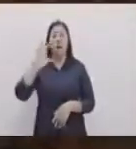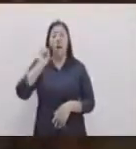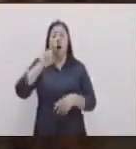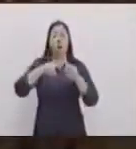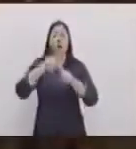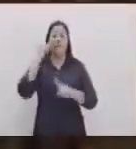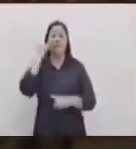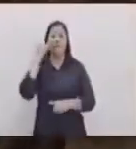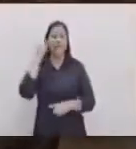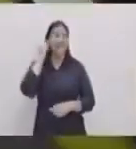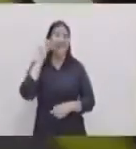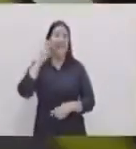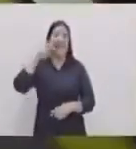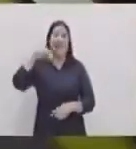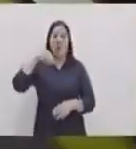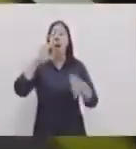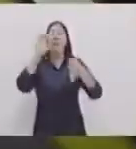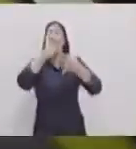encontrar con otra H de hidrógeno.